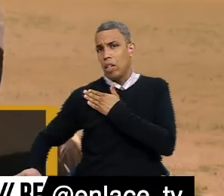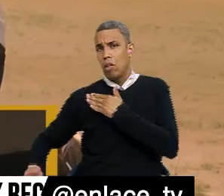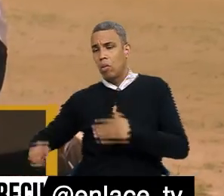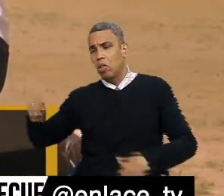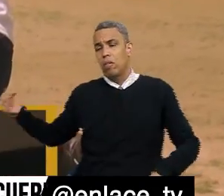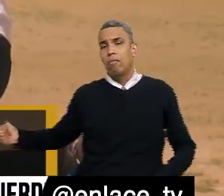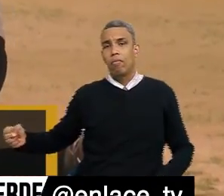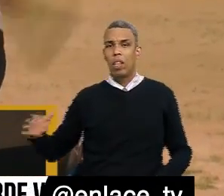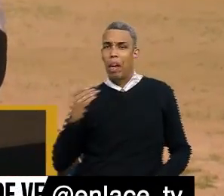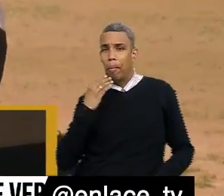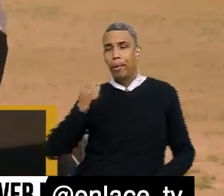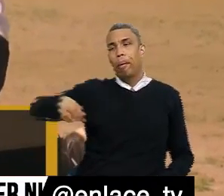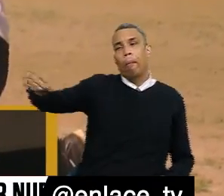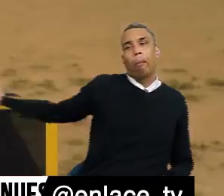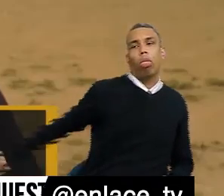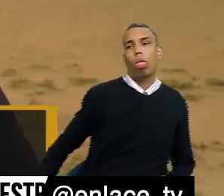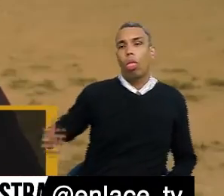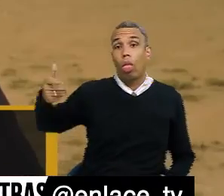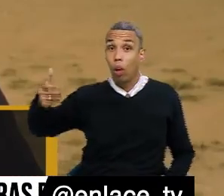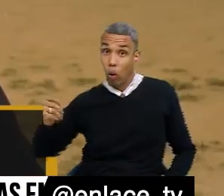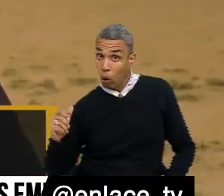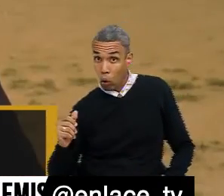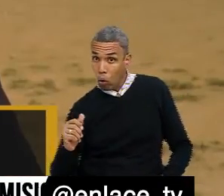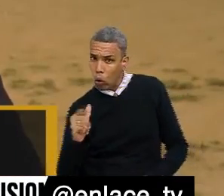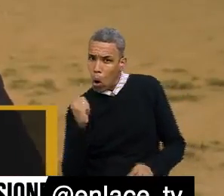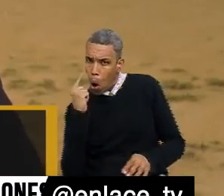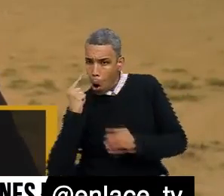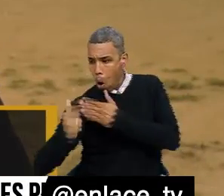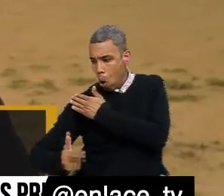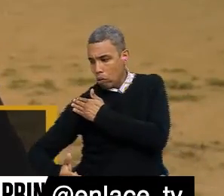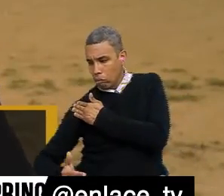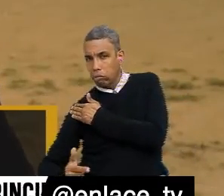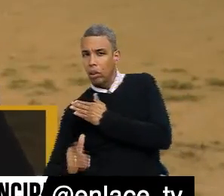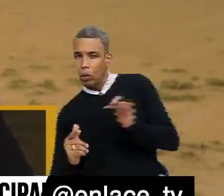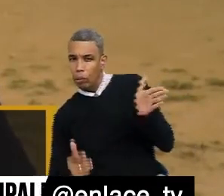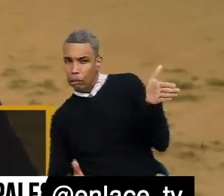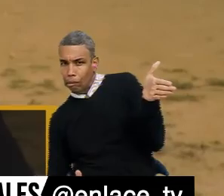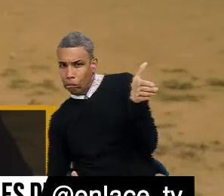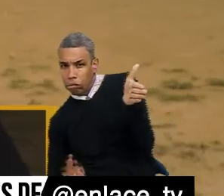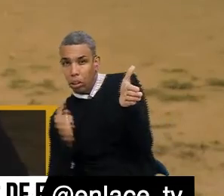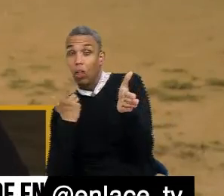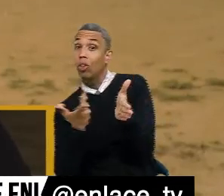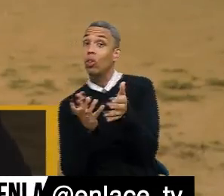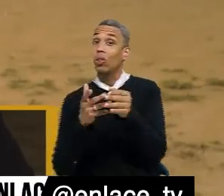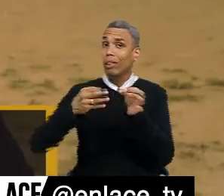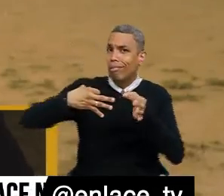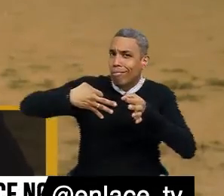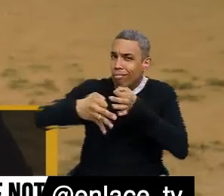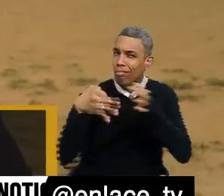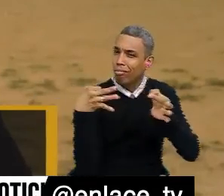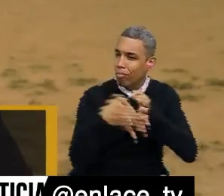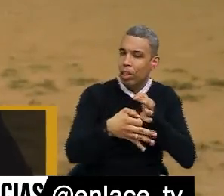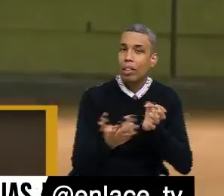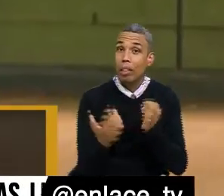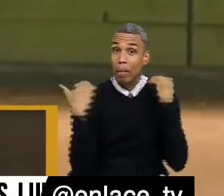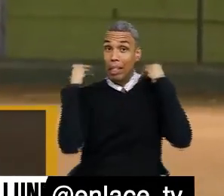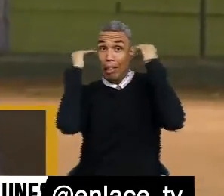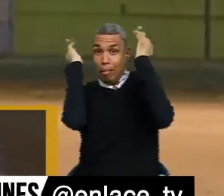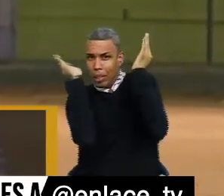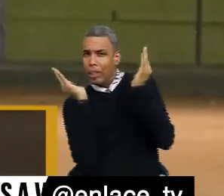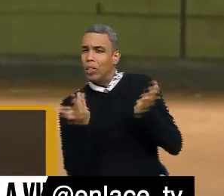trabajando la explosividad del brazo. Y trabajamos simultáneo también lo que es preparación física con rapidez.